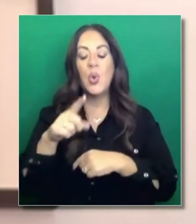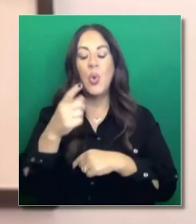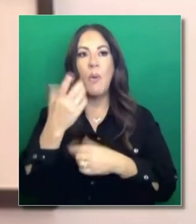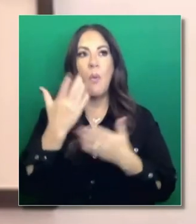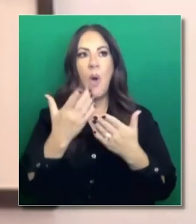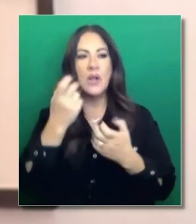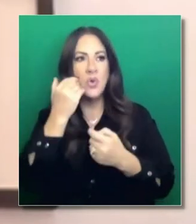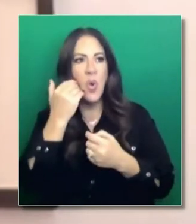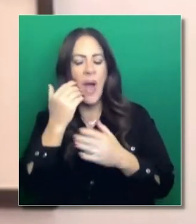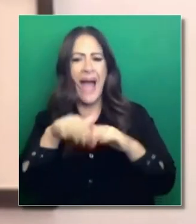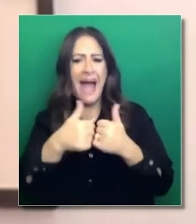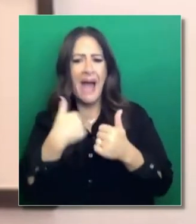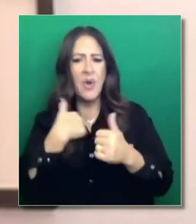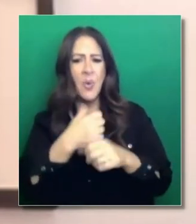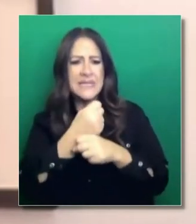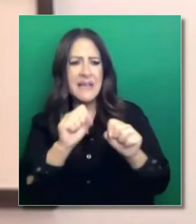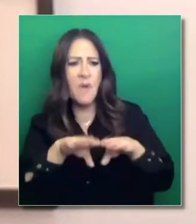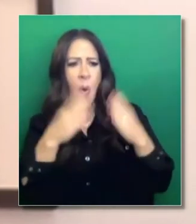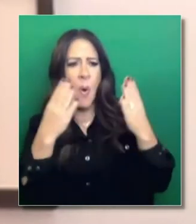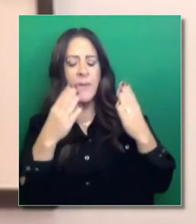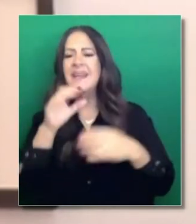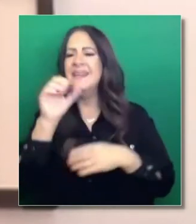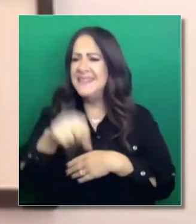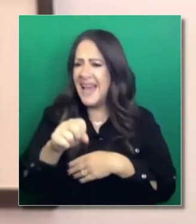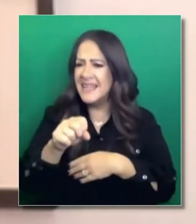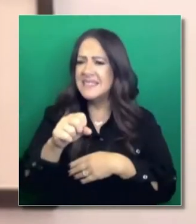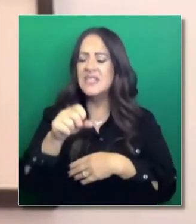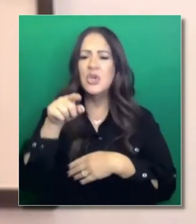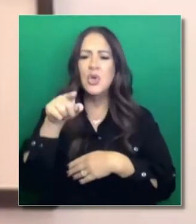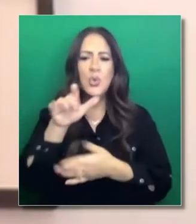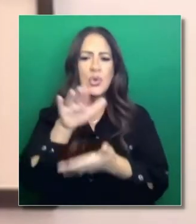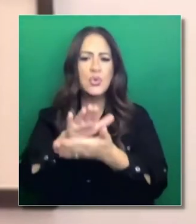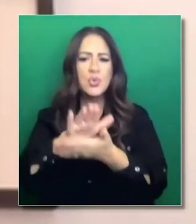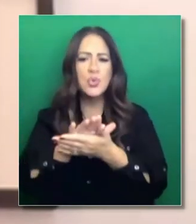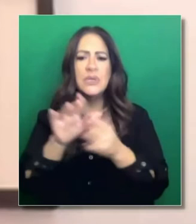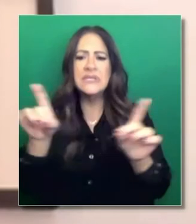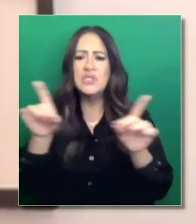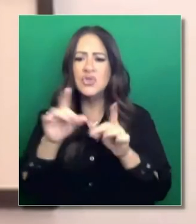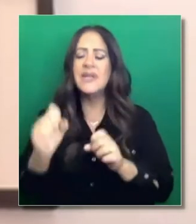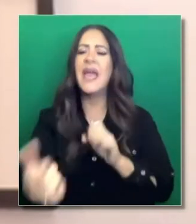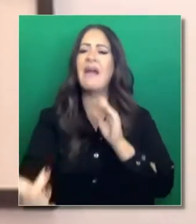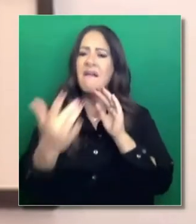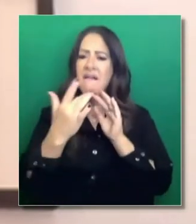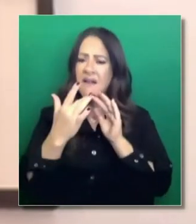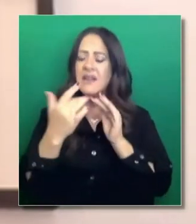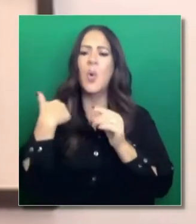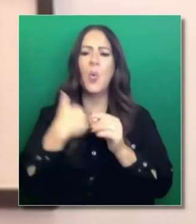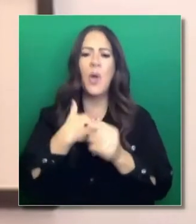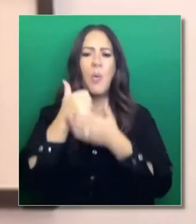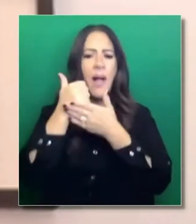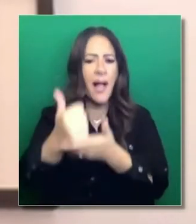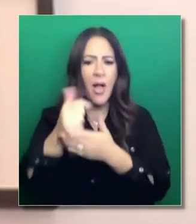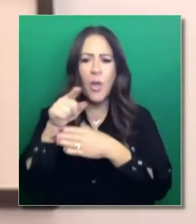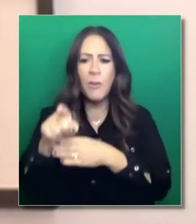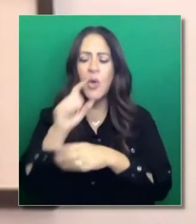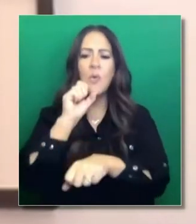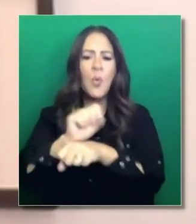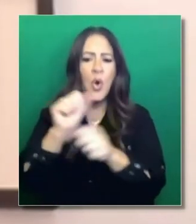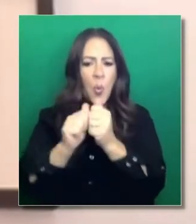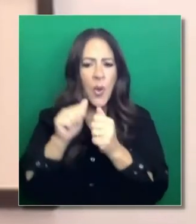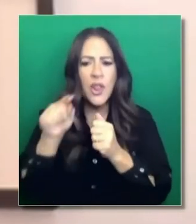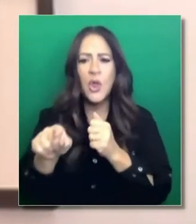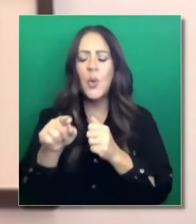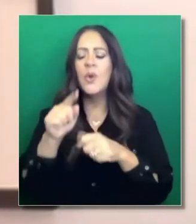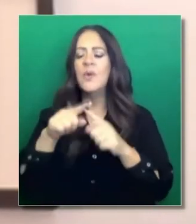Tenían preguntas de cómo reabrir sin riesgo. Y esperamos poder trabajar con ellos, la legislatura, la Junta Estatal, Departamento